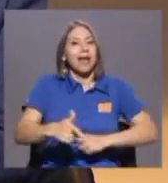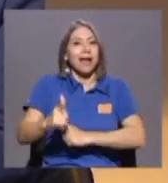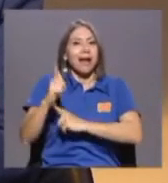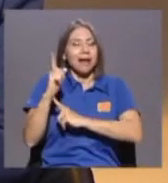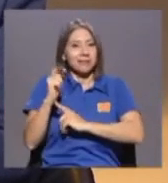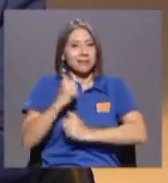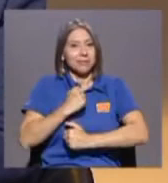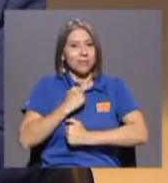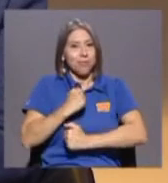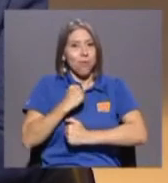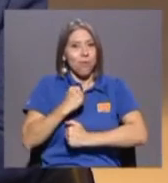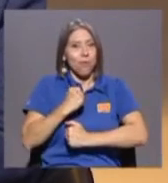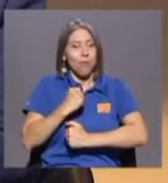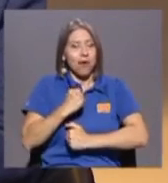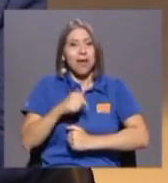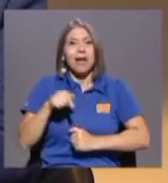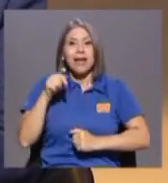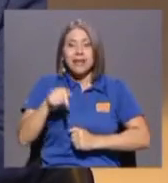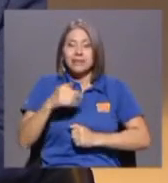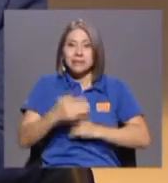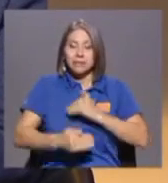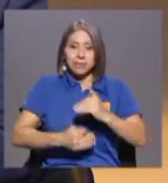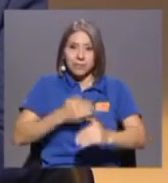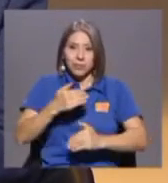de ese proceso